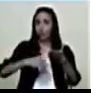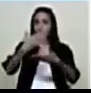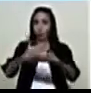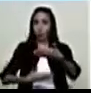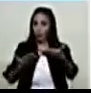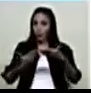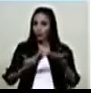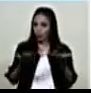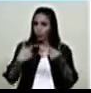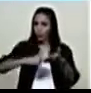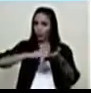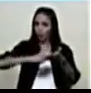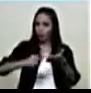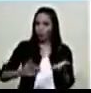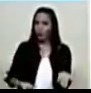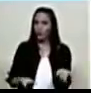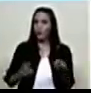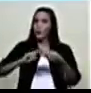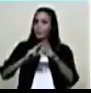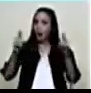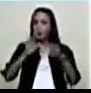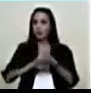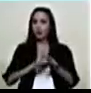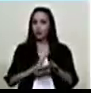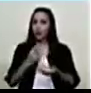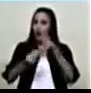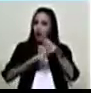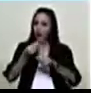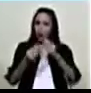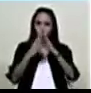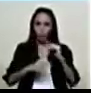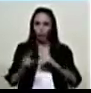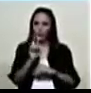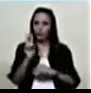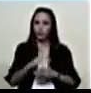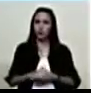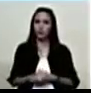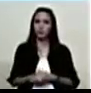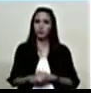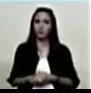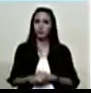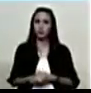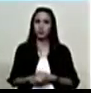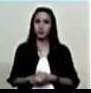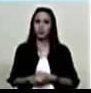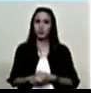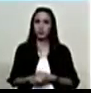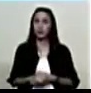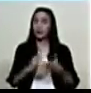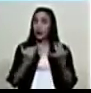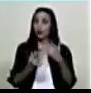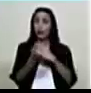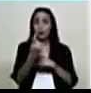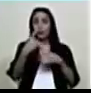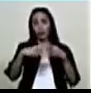documento, den ese paso de paz, háganlo por el país. Hace falta grandeza en este